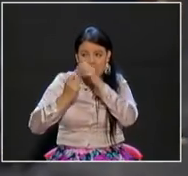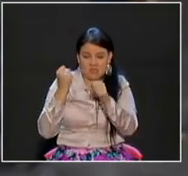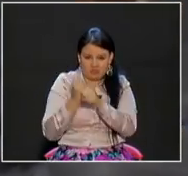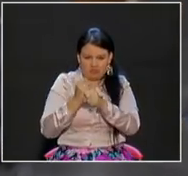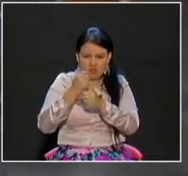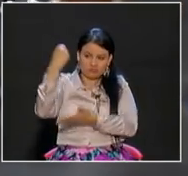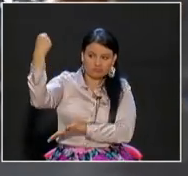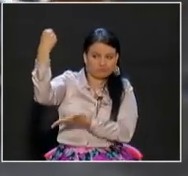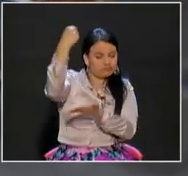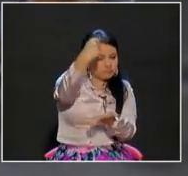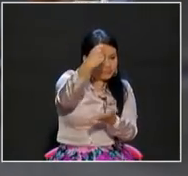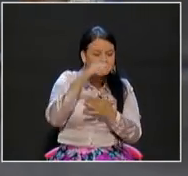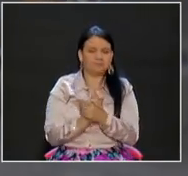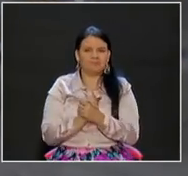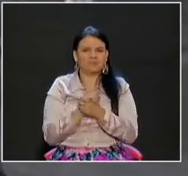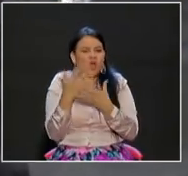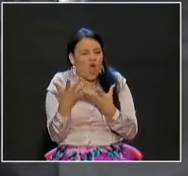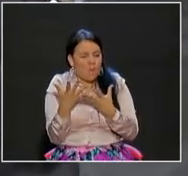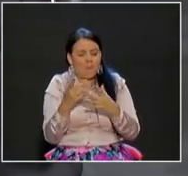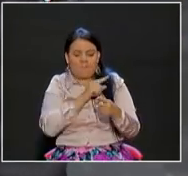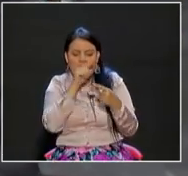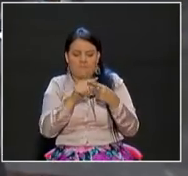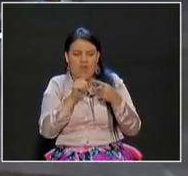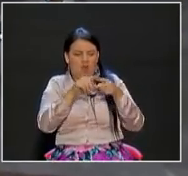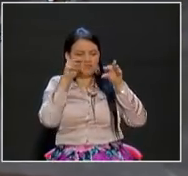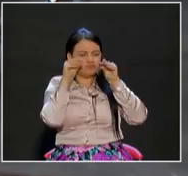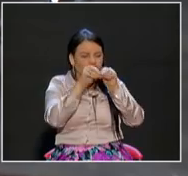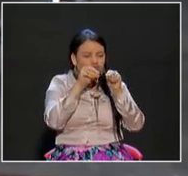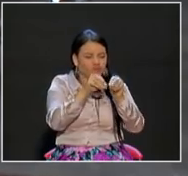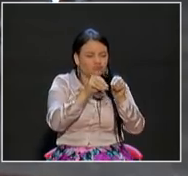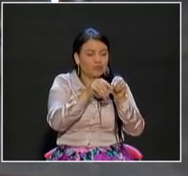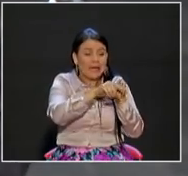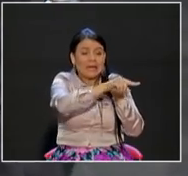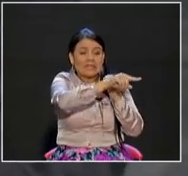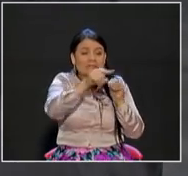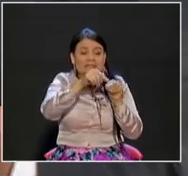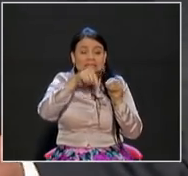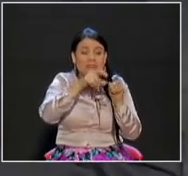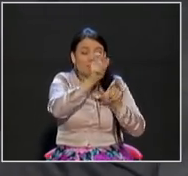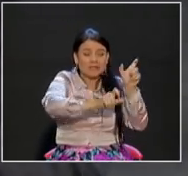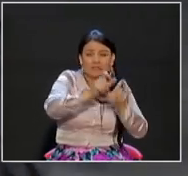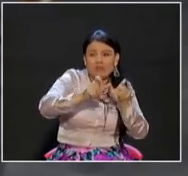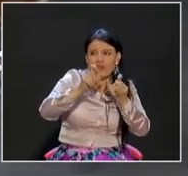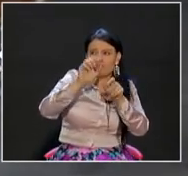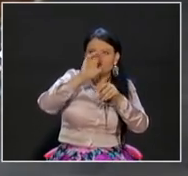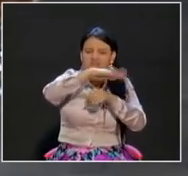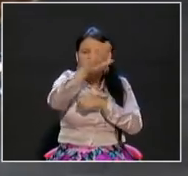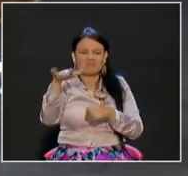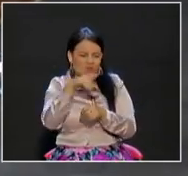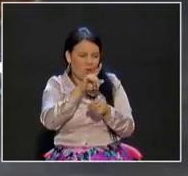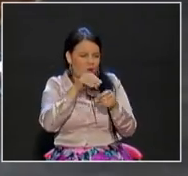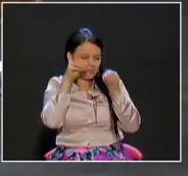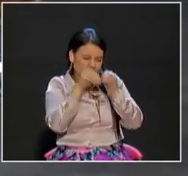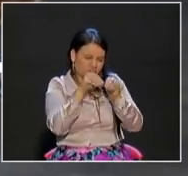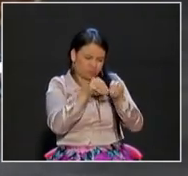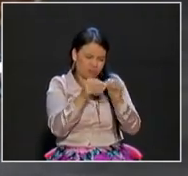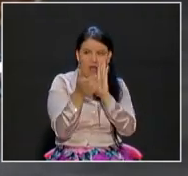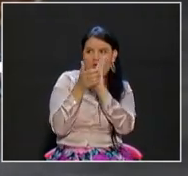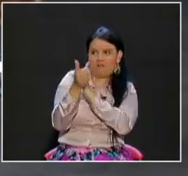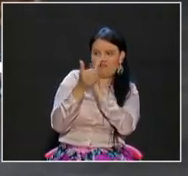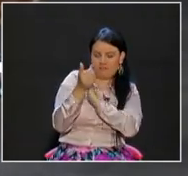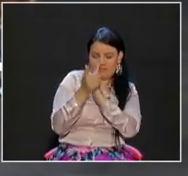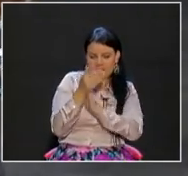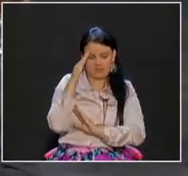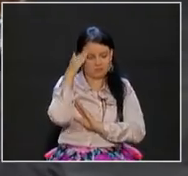en la formación de todo el talento que tiene nuestro pueblo antioqueño y otro en el tema de la promoción y un tema